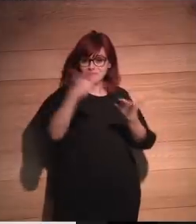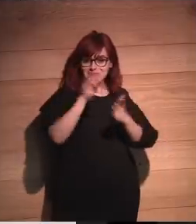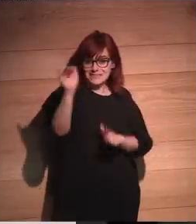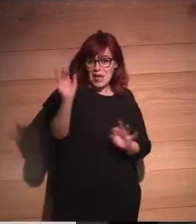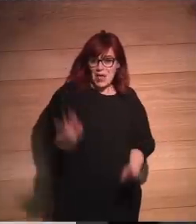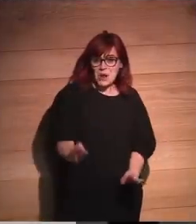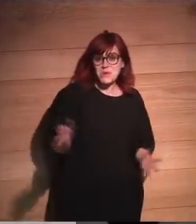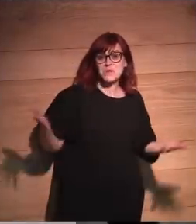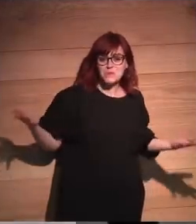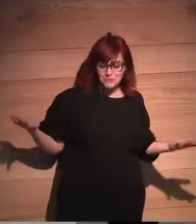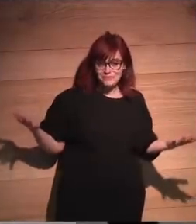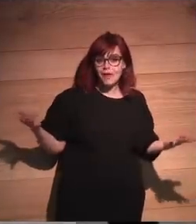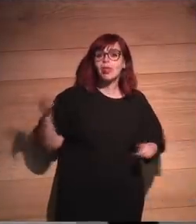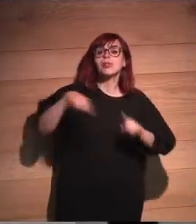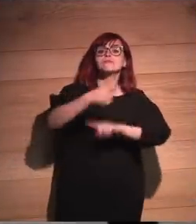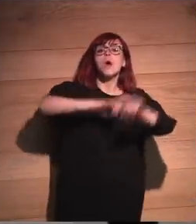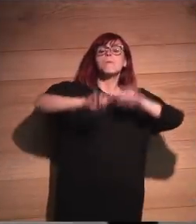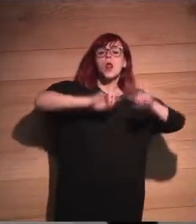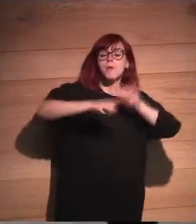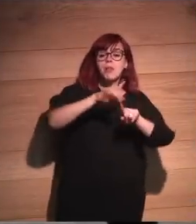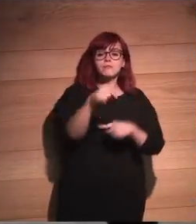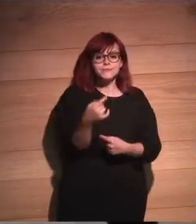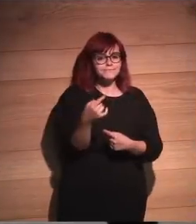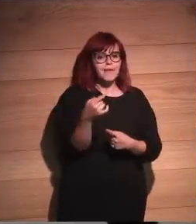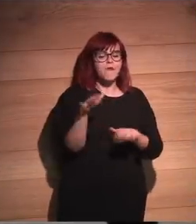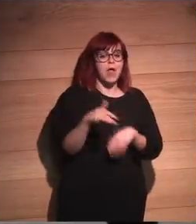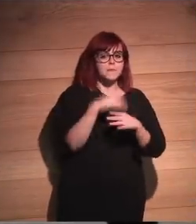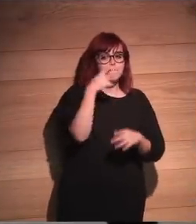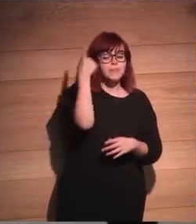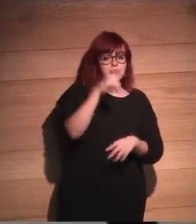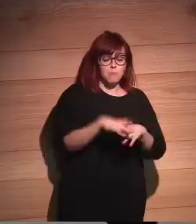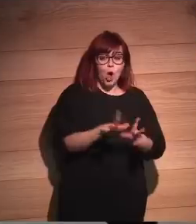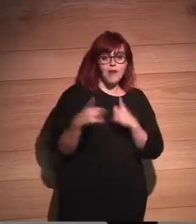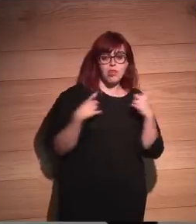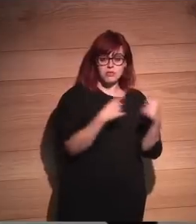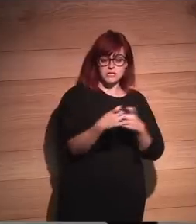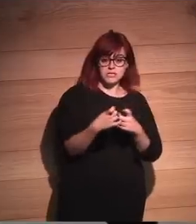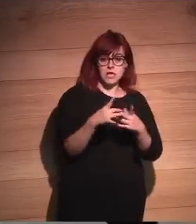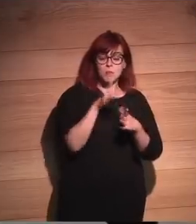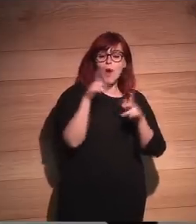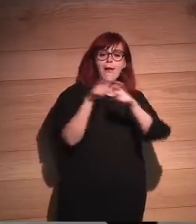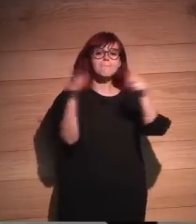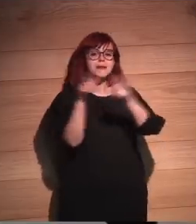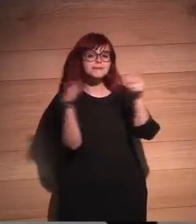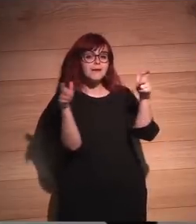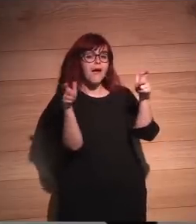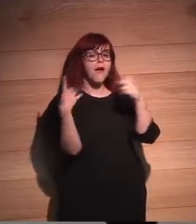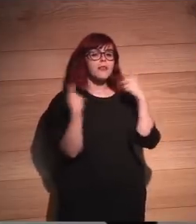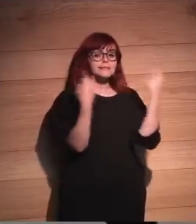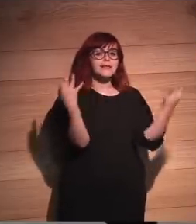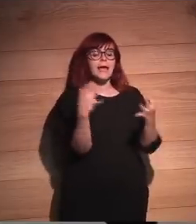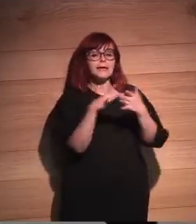extranjero. Y luego hay un problema. A veces no cuadra lo que sale de las necesidades de las empresas, las